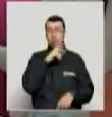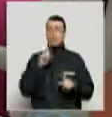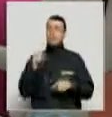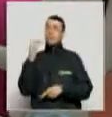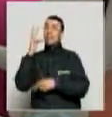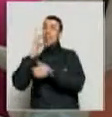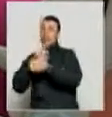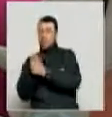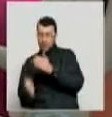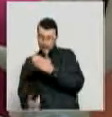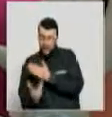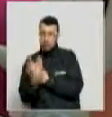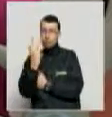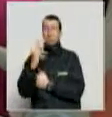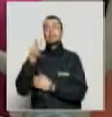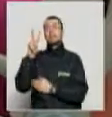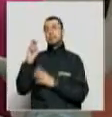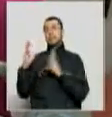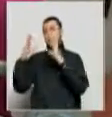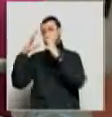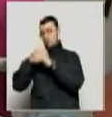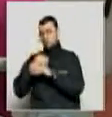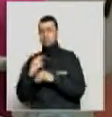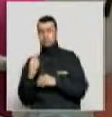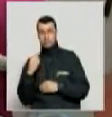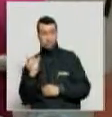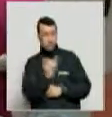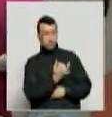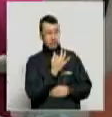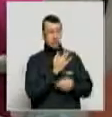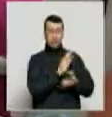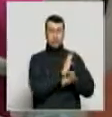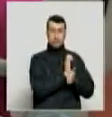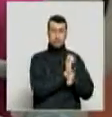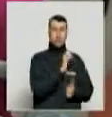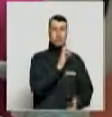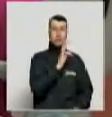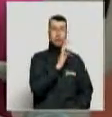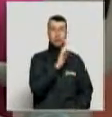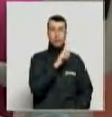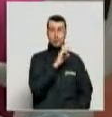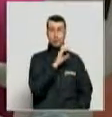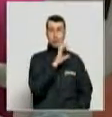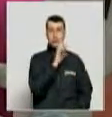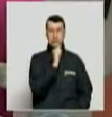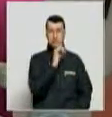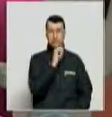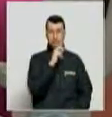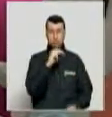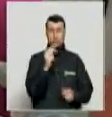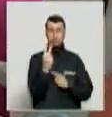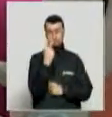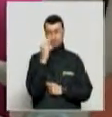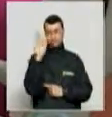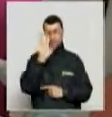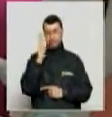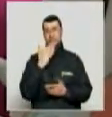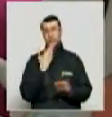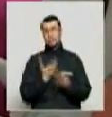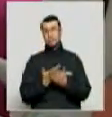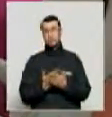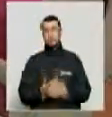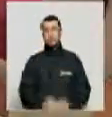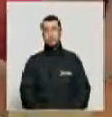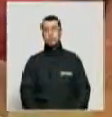Telecafé a las 5 de la mañana y a las 7 de la noche y en Telepacífico a las 11 de la mañana. Gracias. Felicidades.